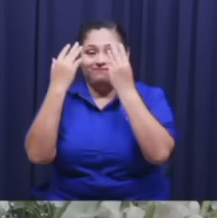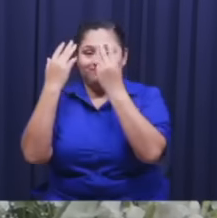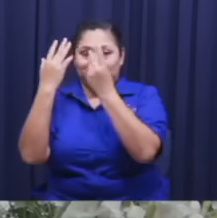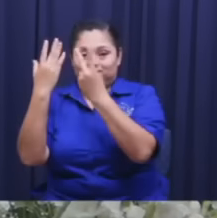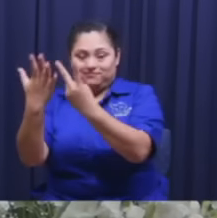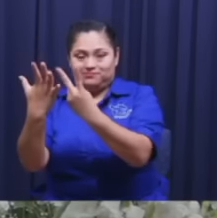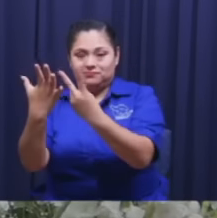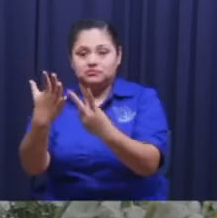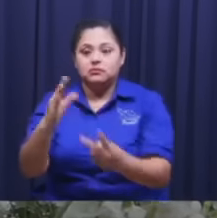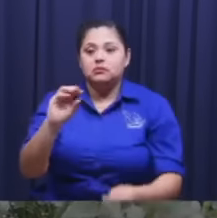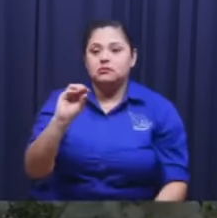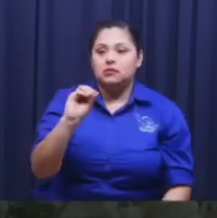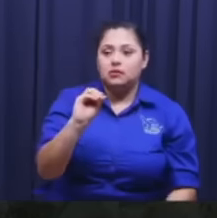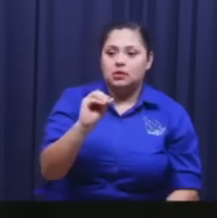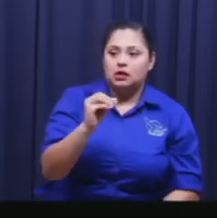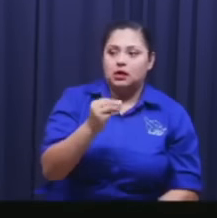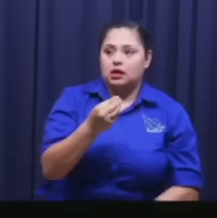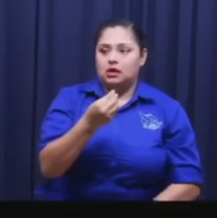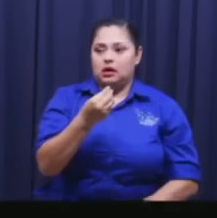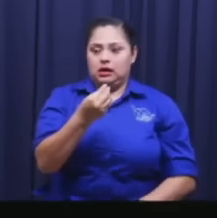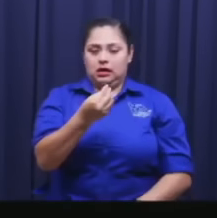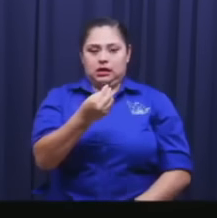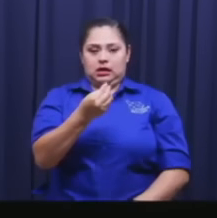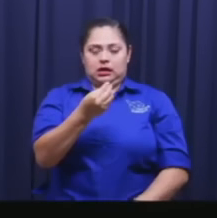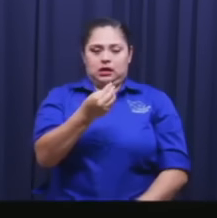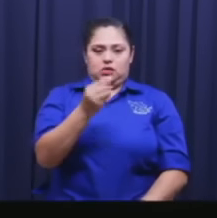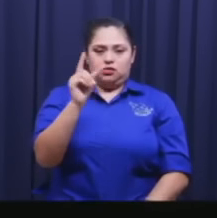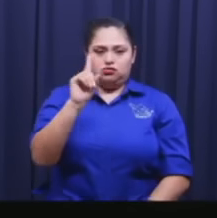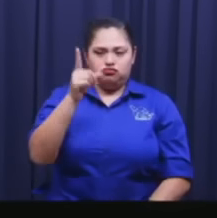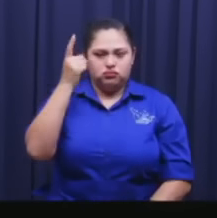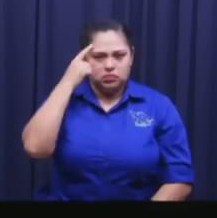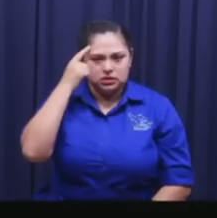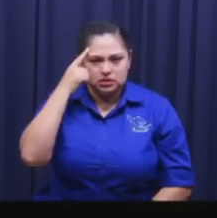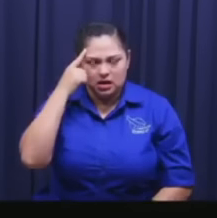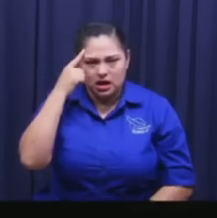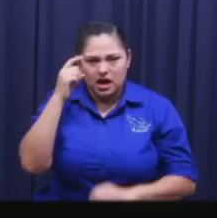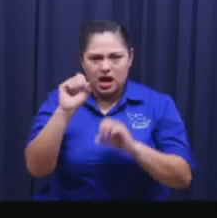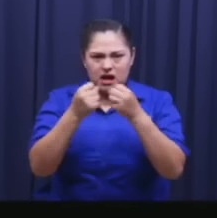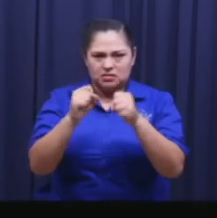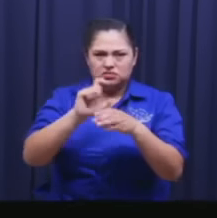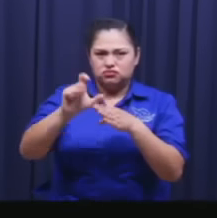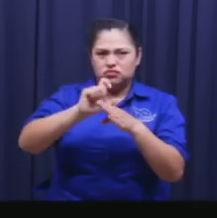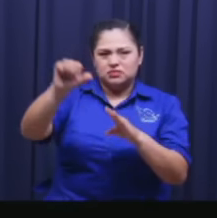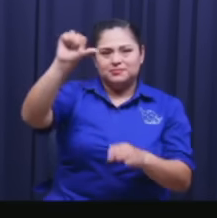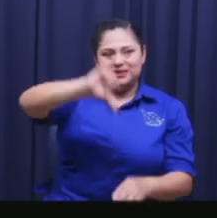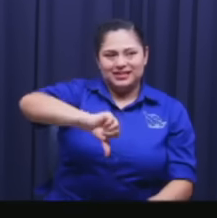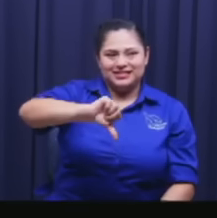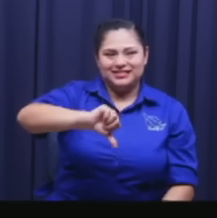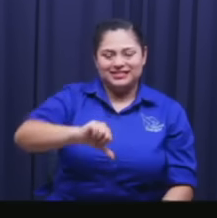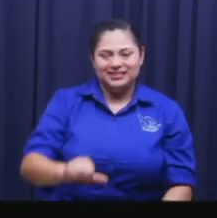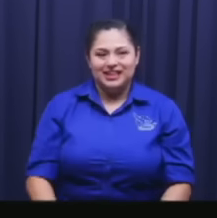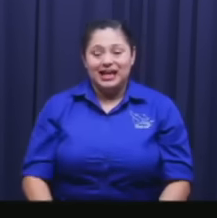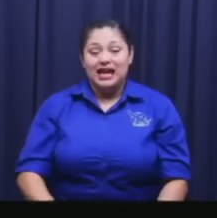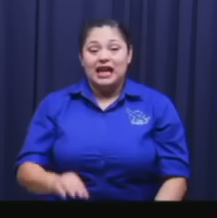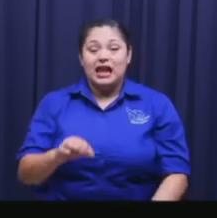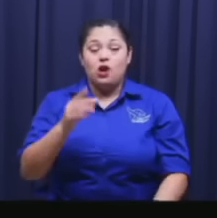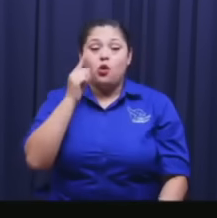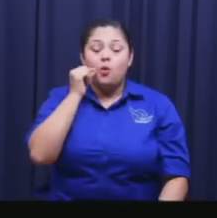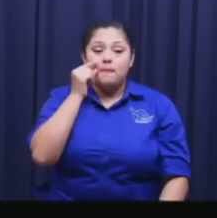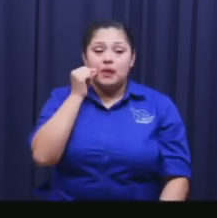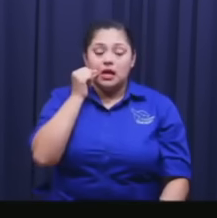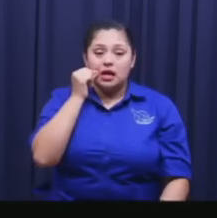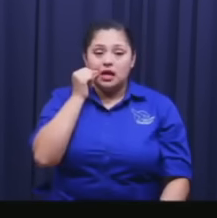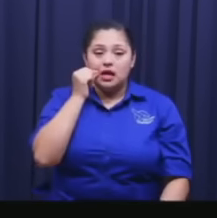El que es irascible comete desatinos, el hombre juicioso sabe